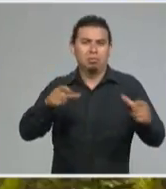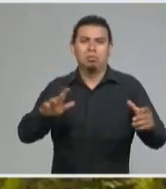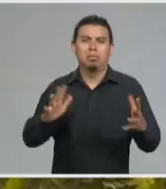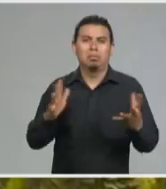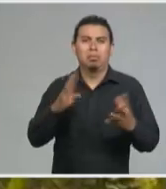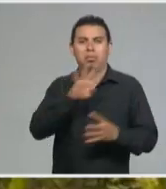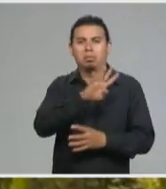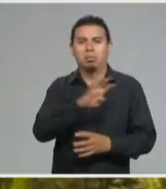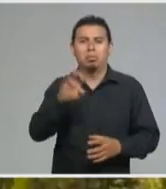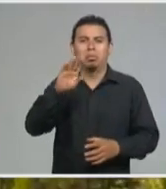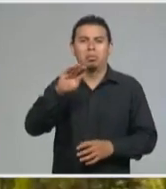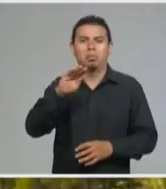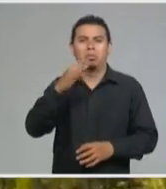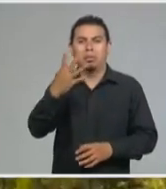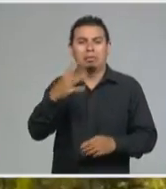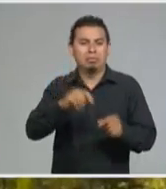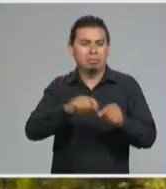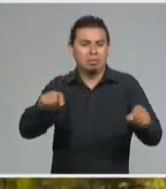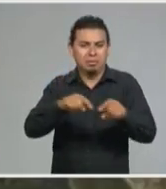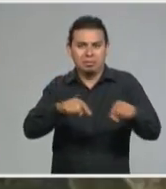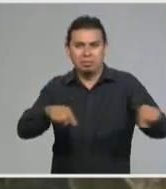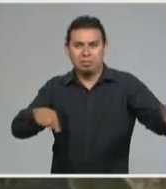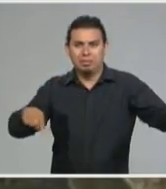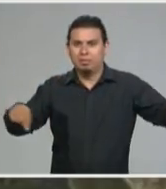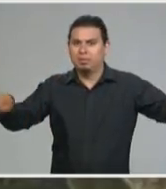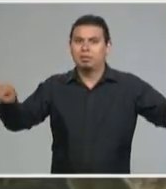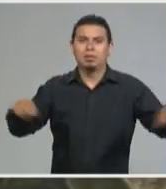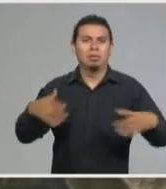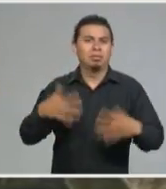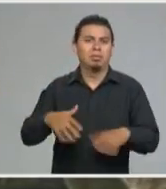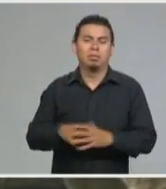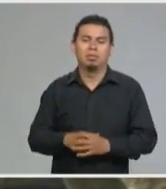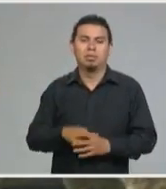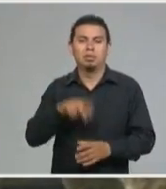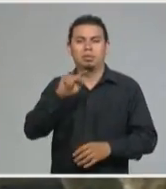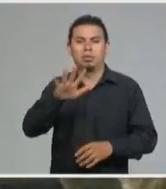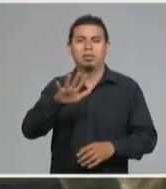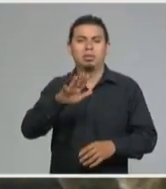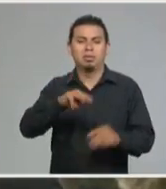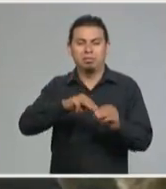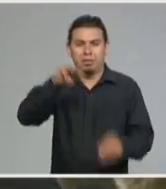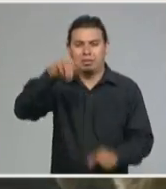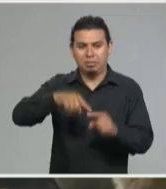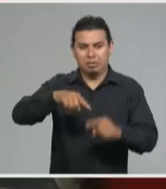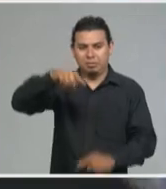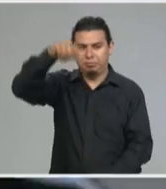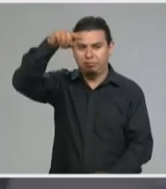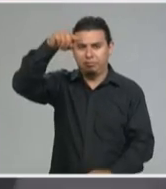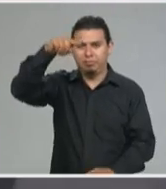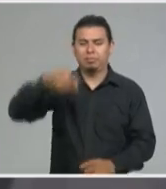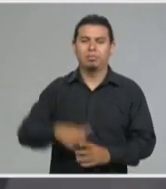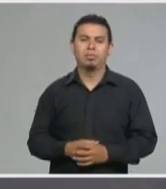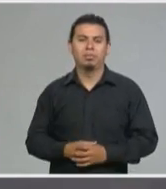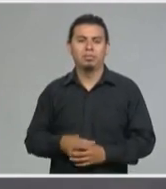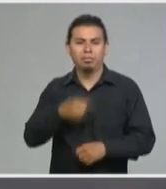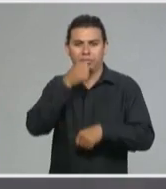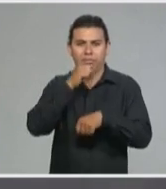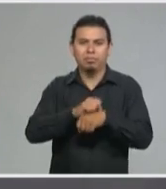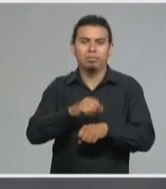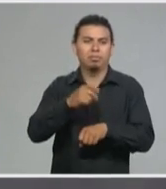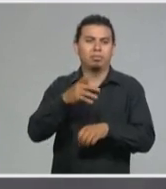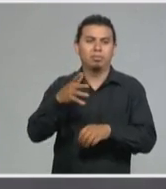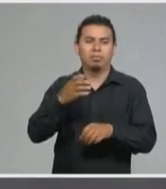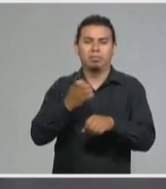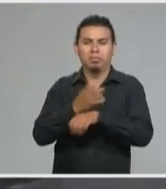de 494 metros y alcanza en algunos tramos 85 metros de altura. El secretario de Estado